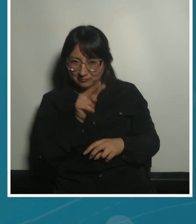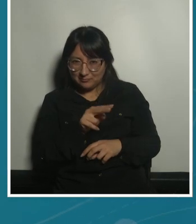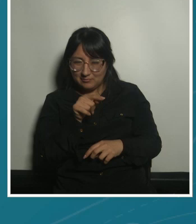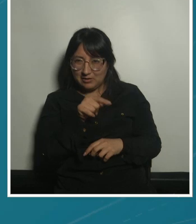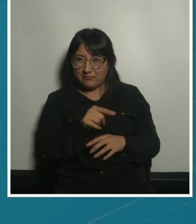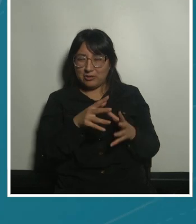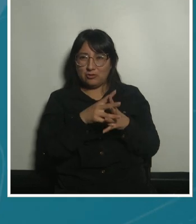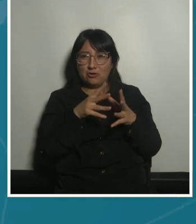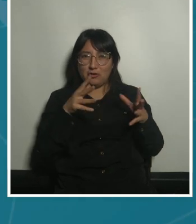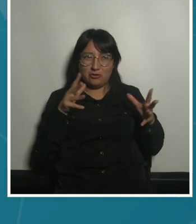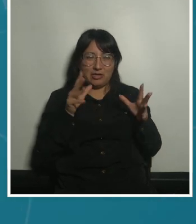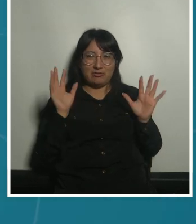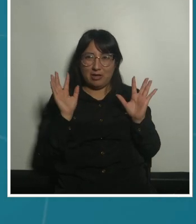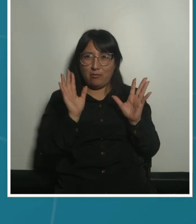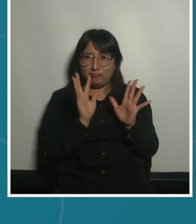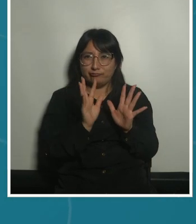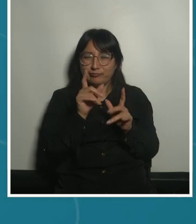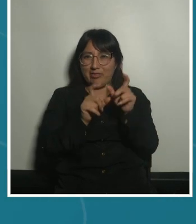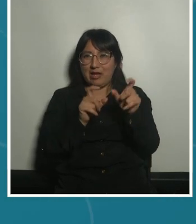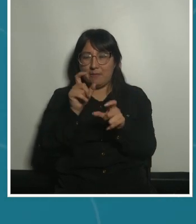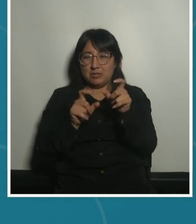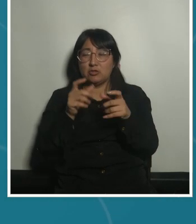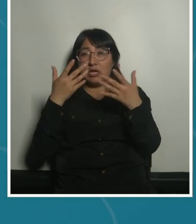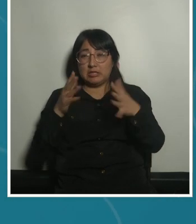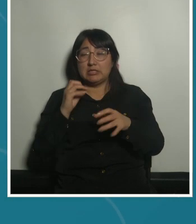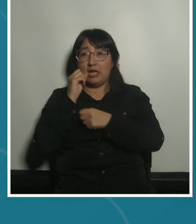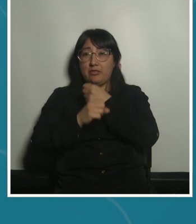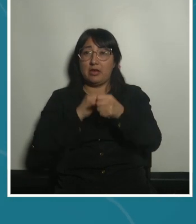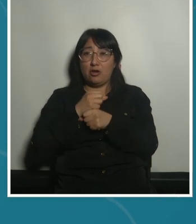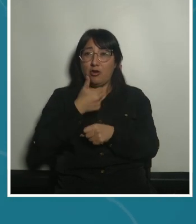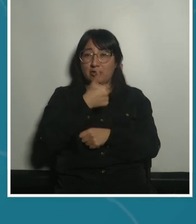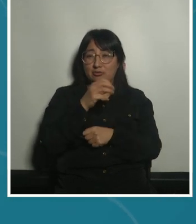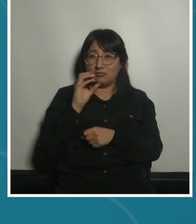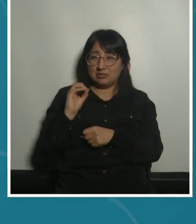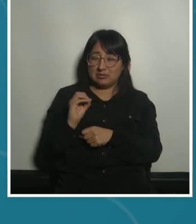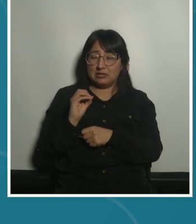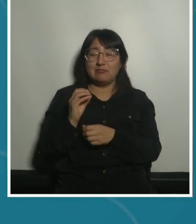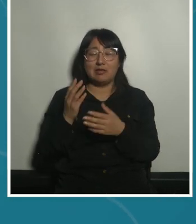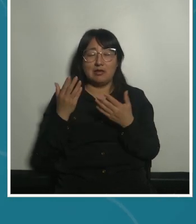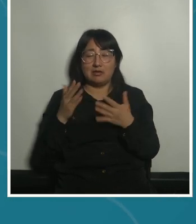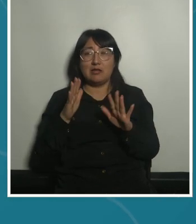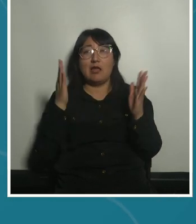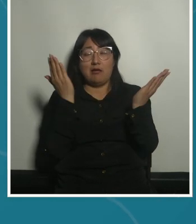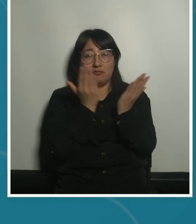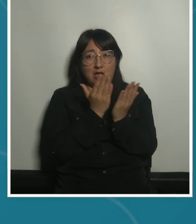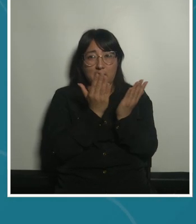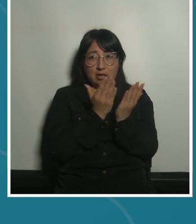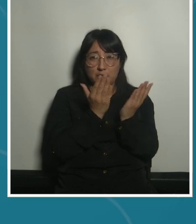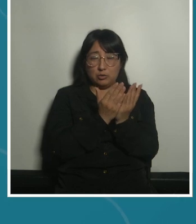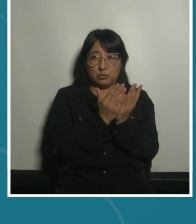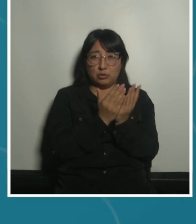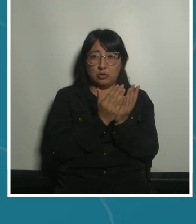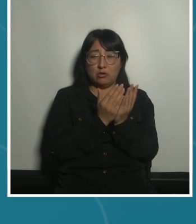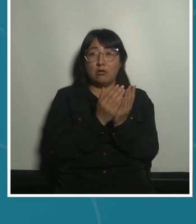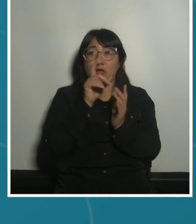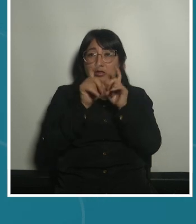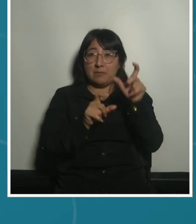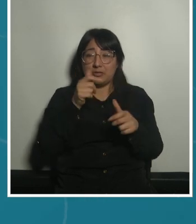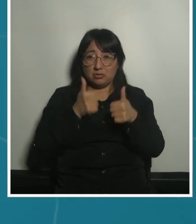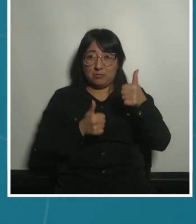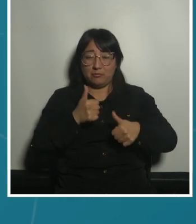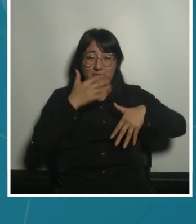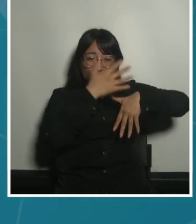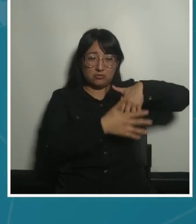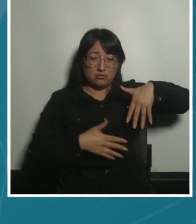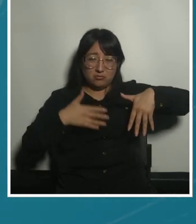los grandes conglomerados urbanos. Y bueno, desde los años 60 que están estudios, principalmente de geólogos alemanes, que nos